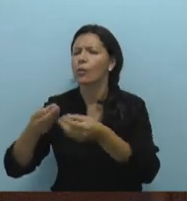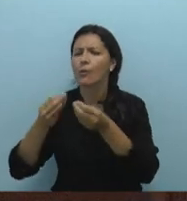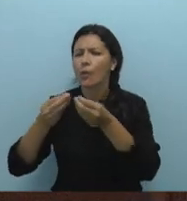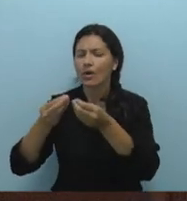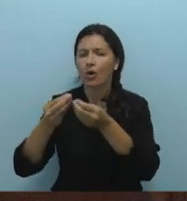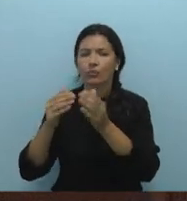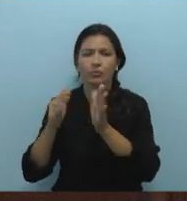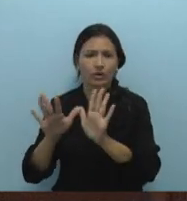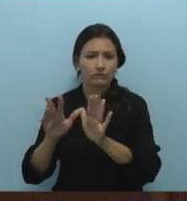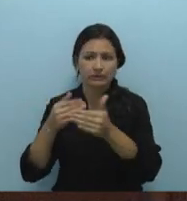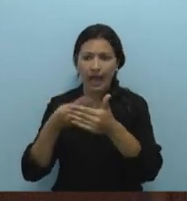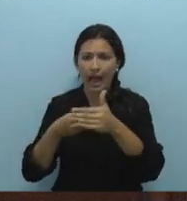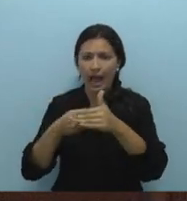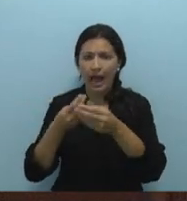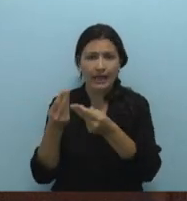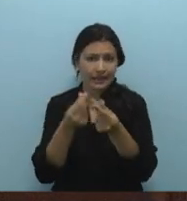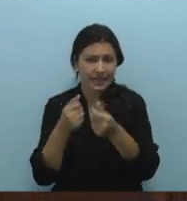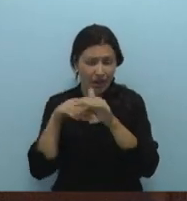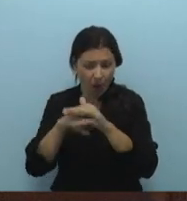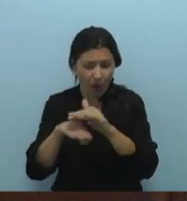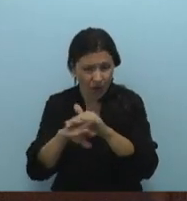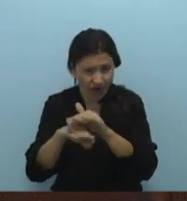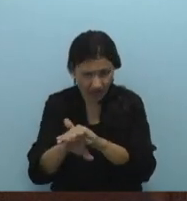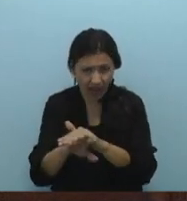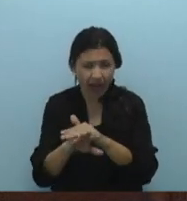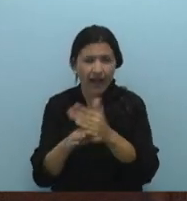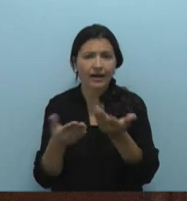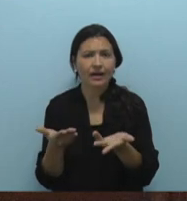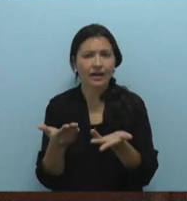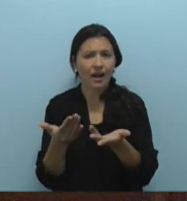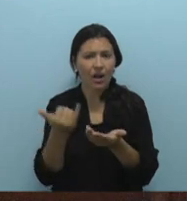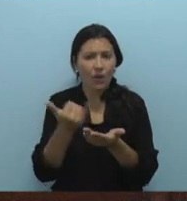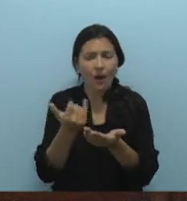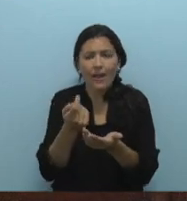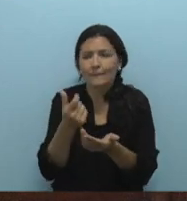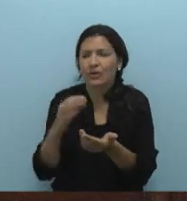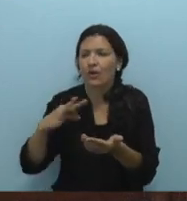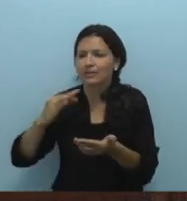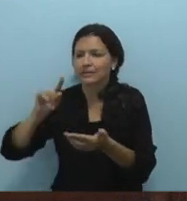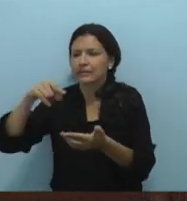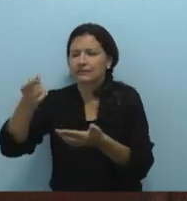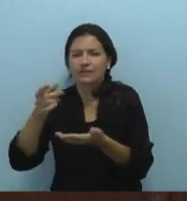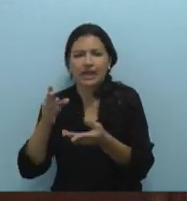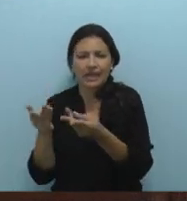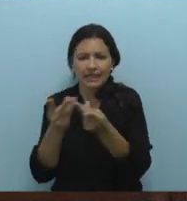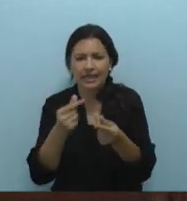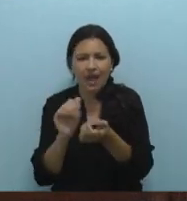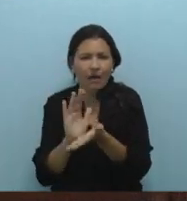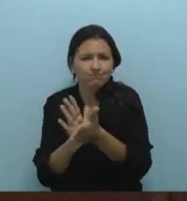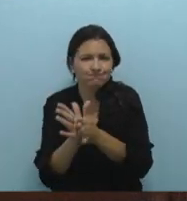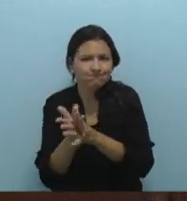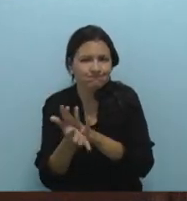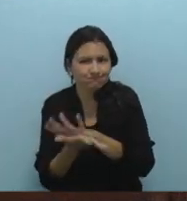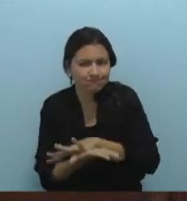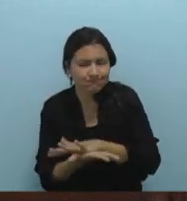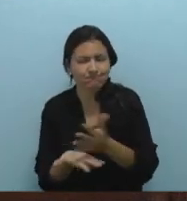presupuesto 2024 es insuficiente y el proyectado para 2025 también es insuficiente. Con el presupuesto 2025